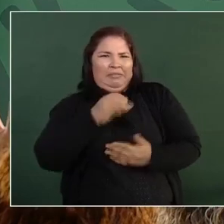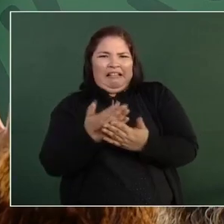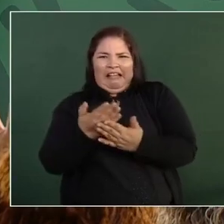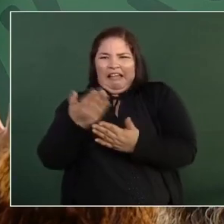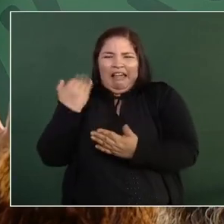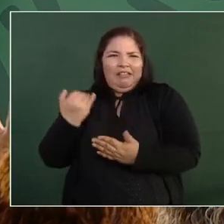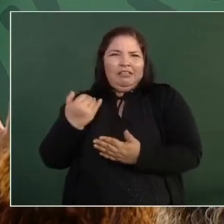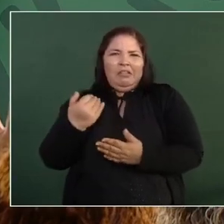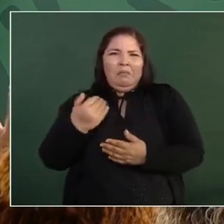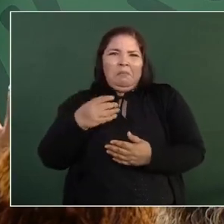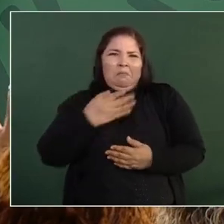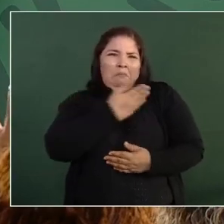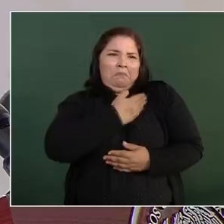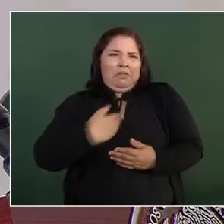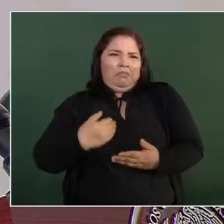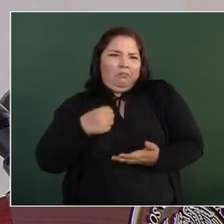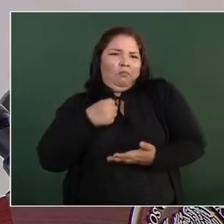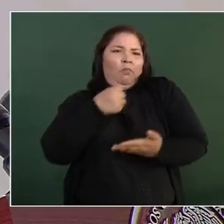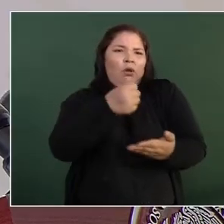agricultura a nosotros.